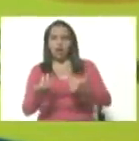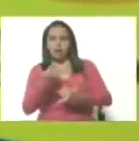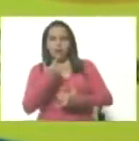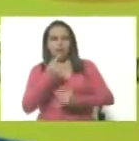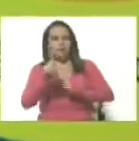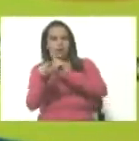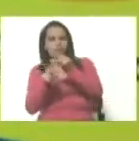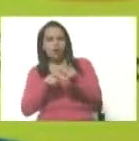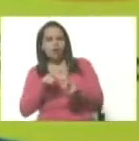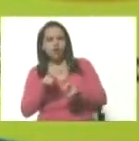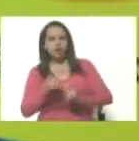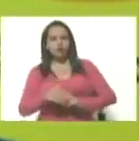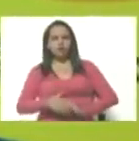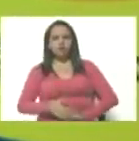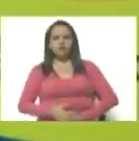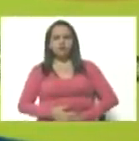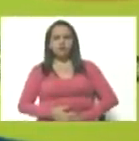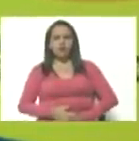Mr. Faller,